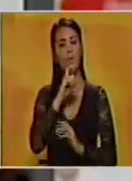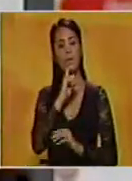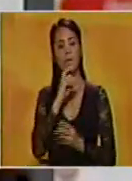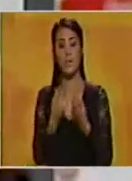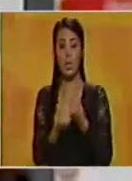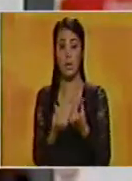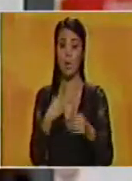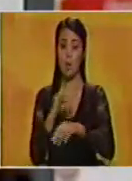para proteger al pueblo